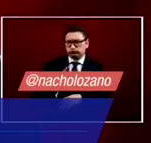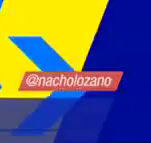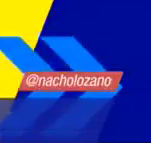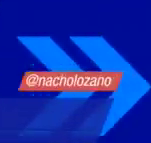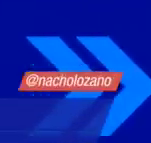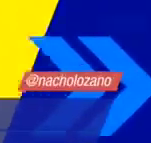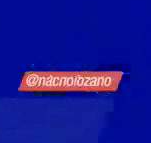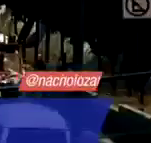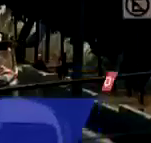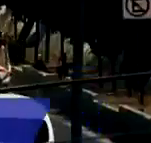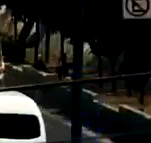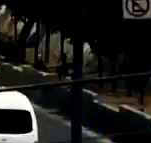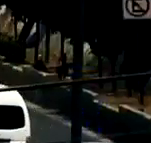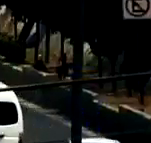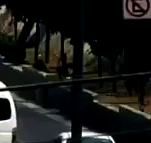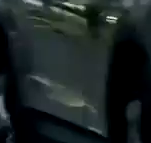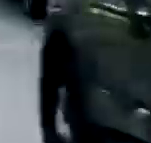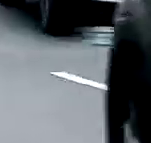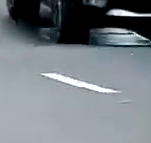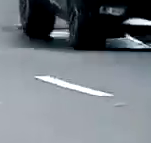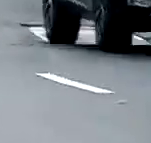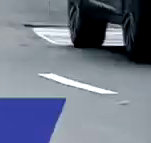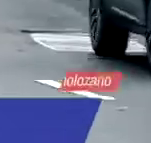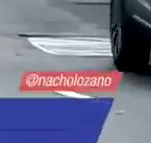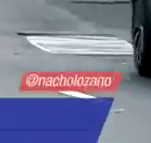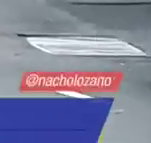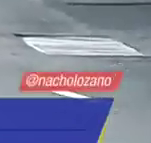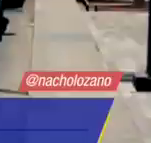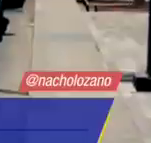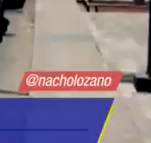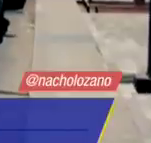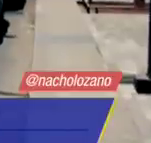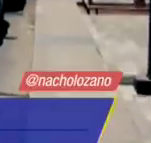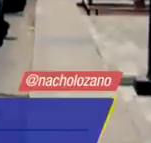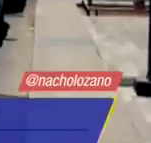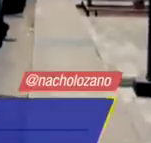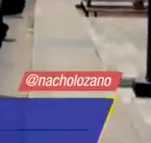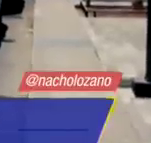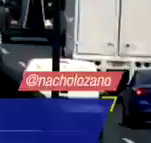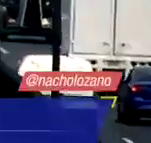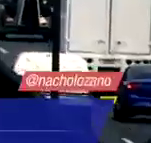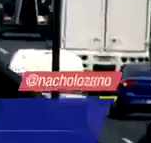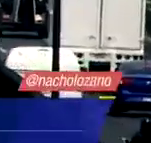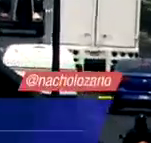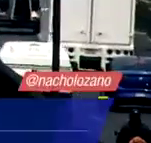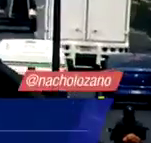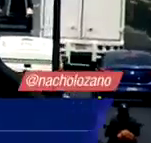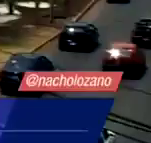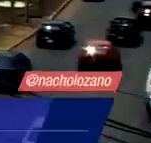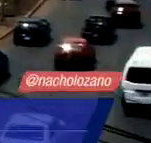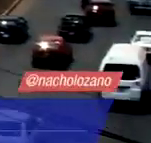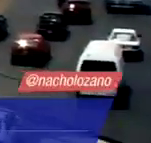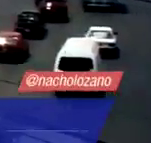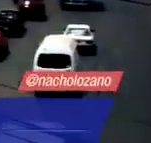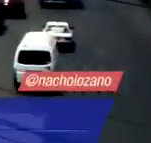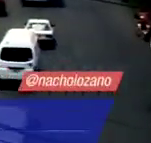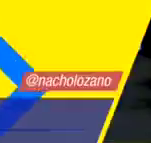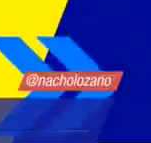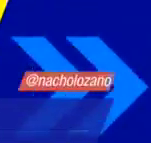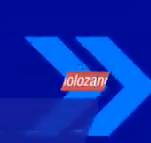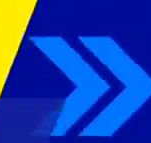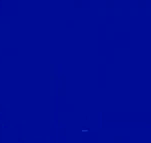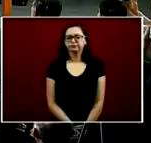país. Se mantiene el doble hoy no circula en el Valle de México debido a que permanecen condiciones atmosféricas